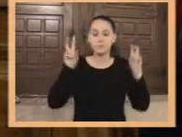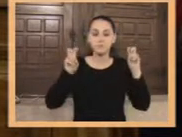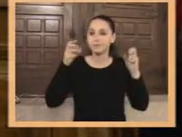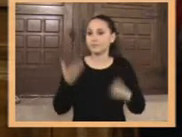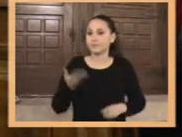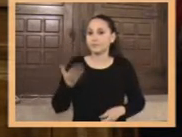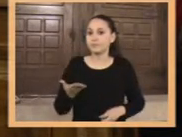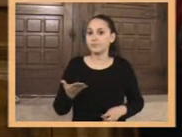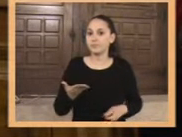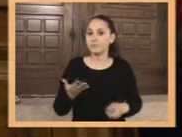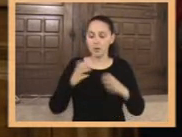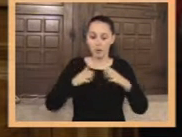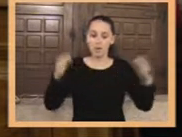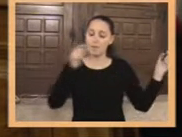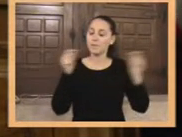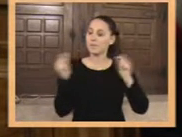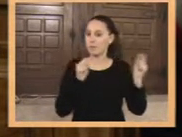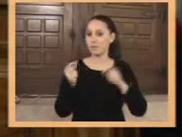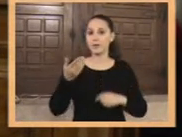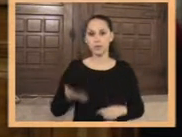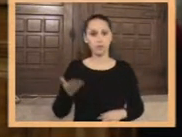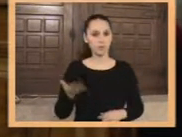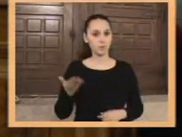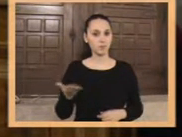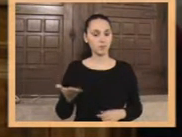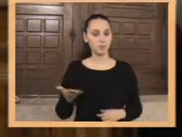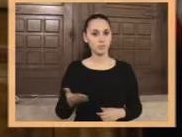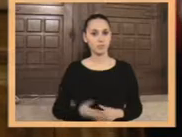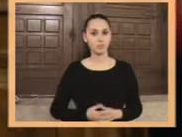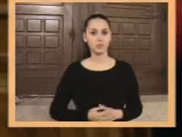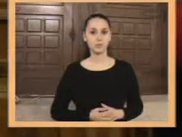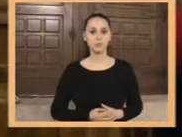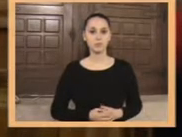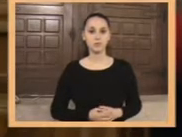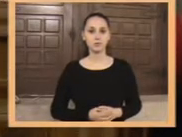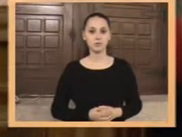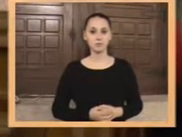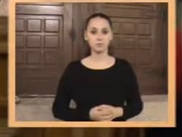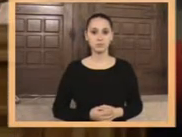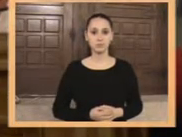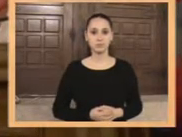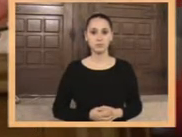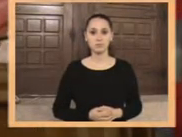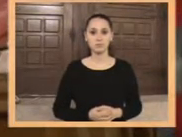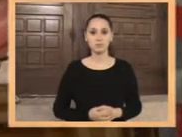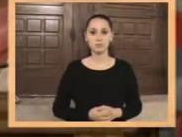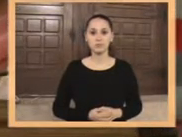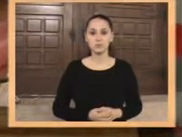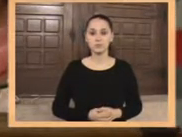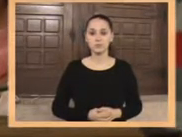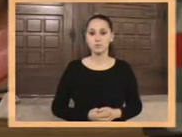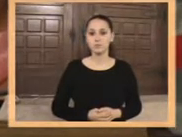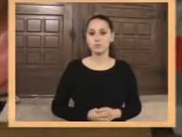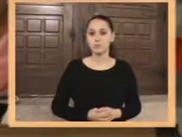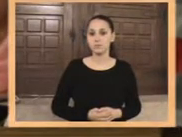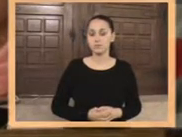del ayuntamiento yo creo que es el órgano más importante de decisión de esta corporación. Y lo más efectivo, el órgano más efectivo es la